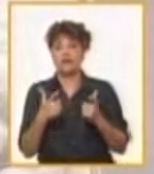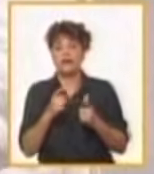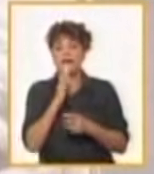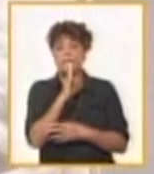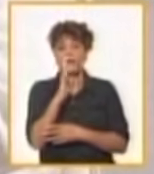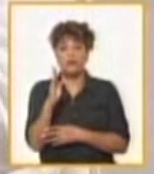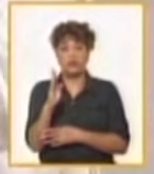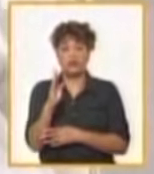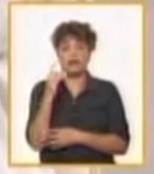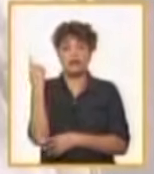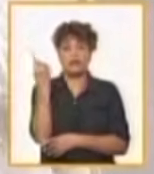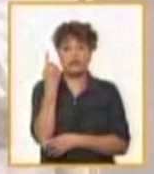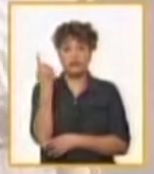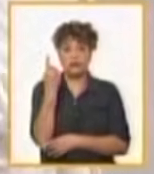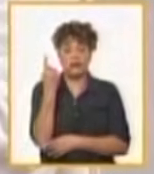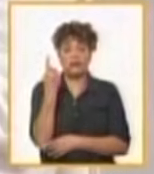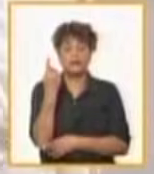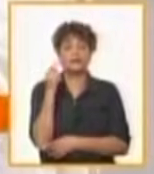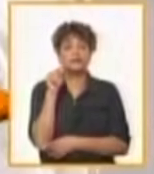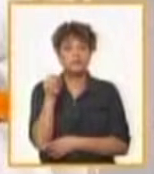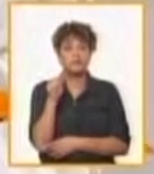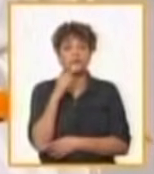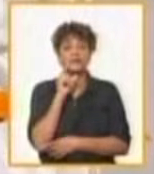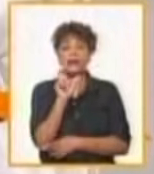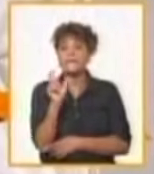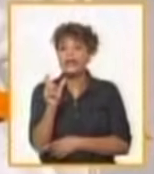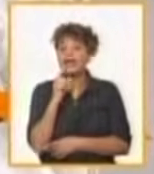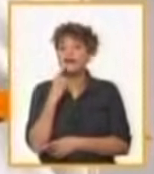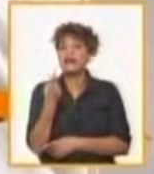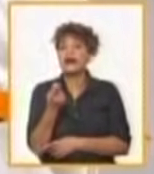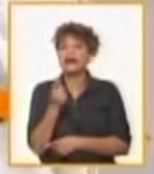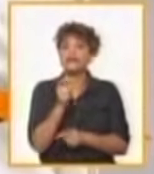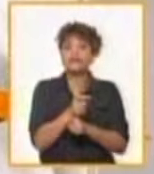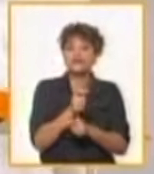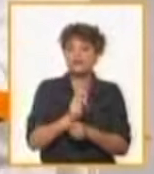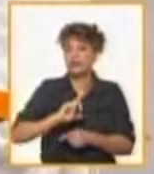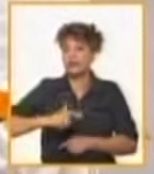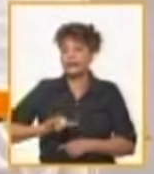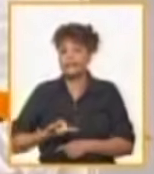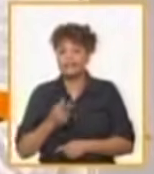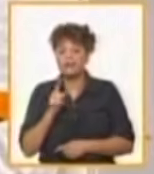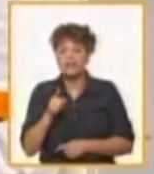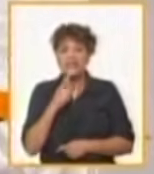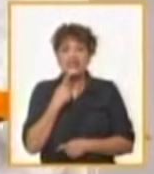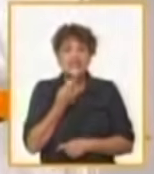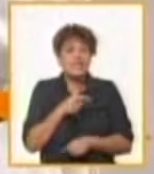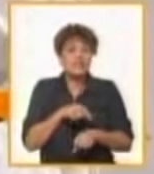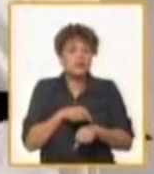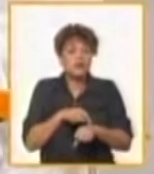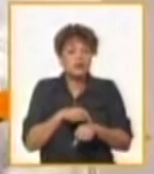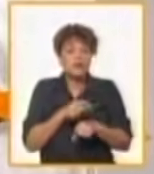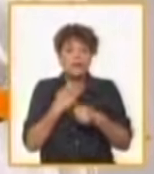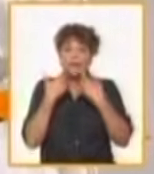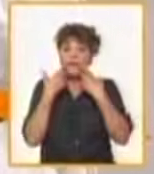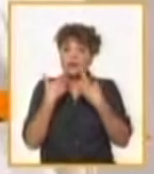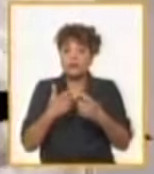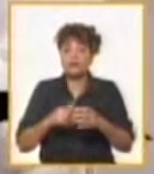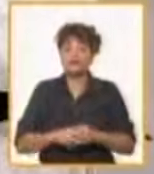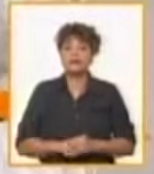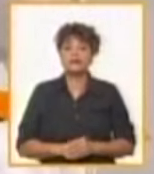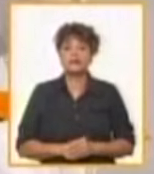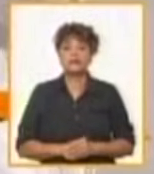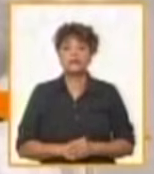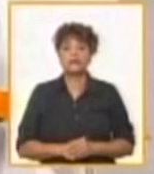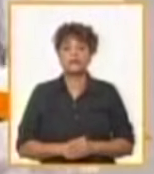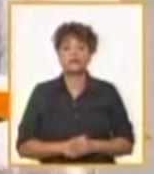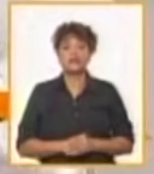en octubre. Palabras a los intelectuales es una de sus piedras absolutamente fundamentales, tan